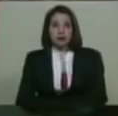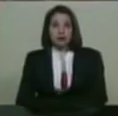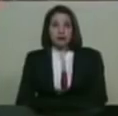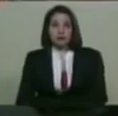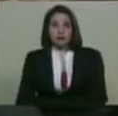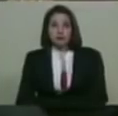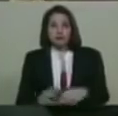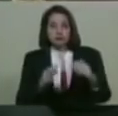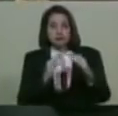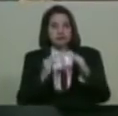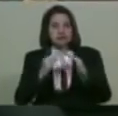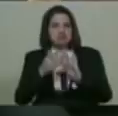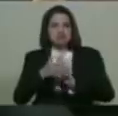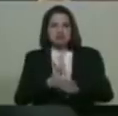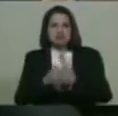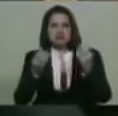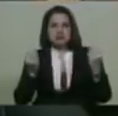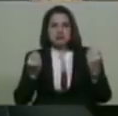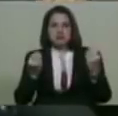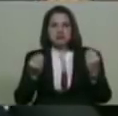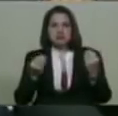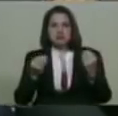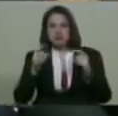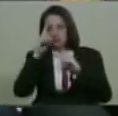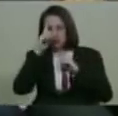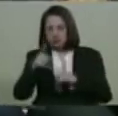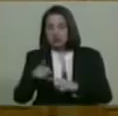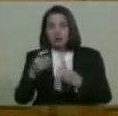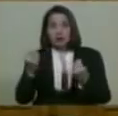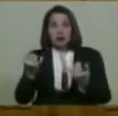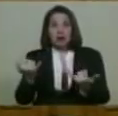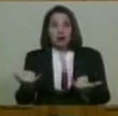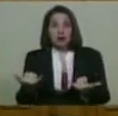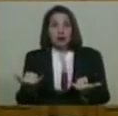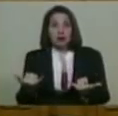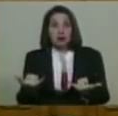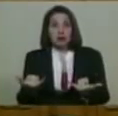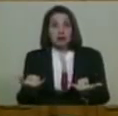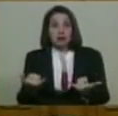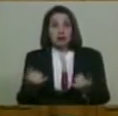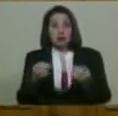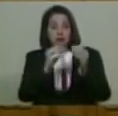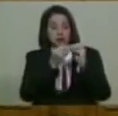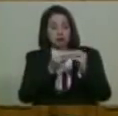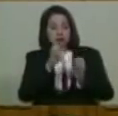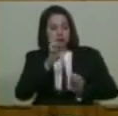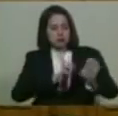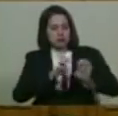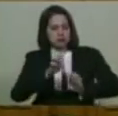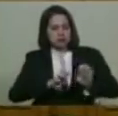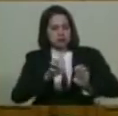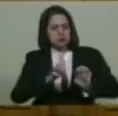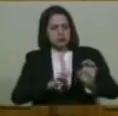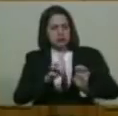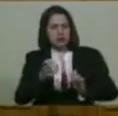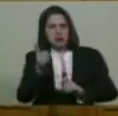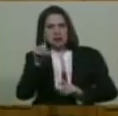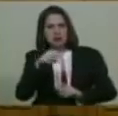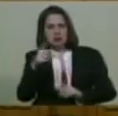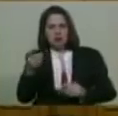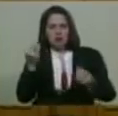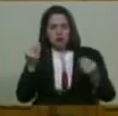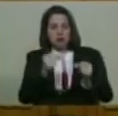Hogares de la patria, de una vez. Y estas tablas, ustedes saben, vamos chequeando y revisando de manera